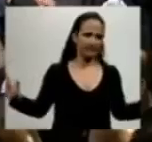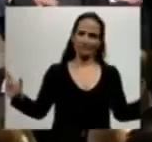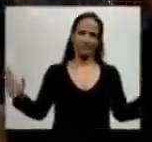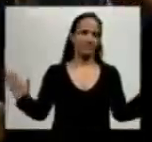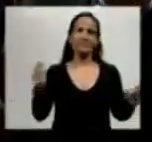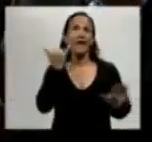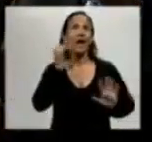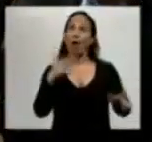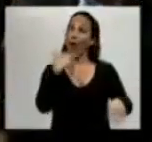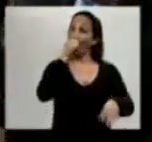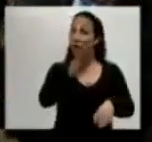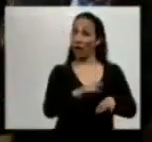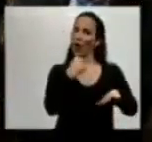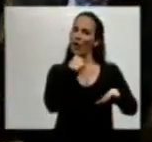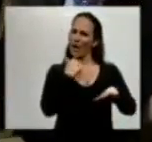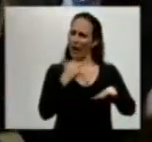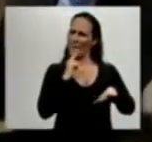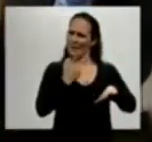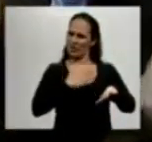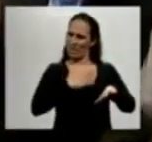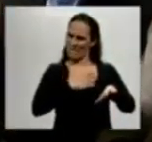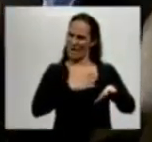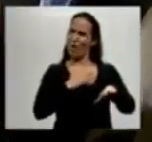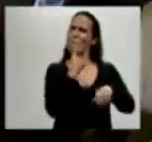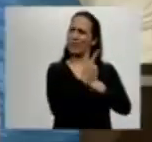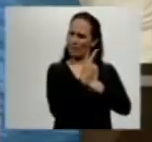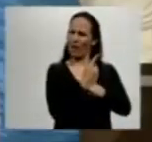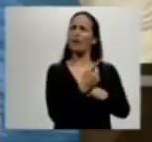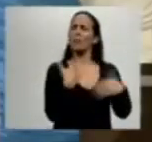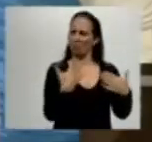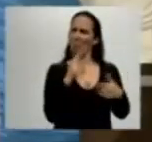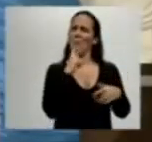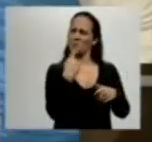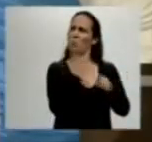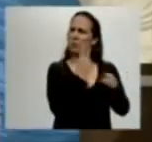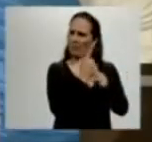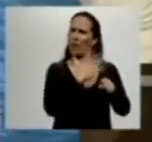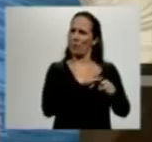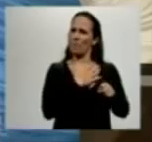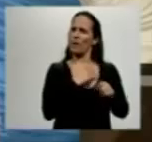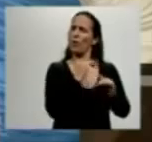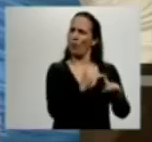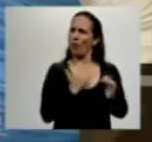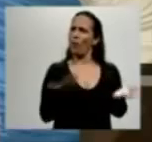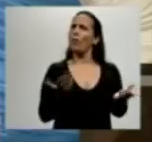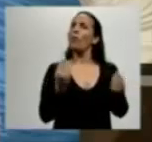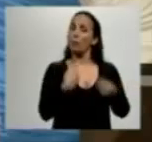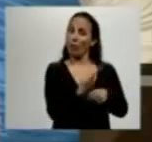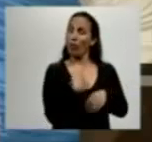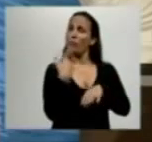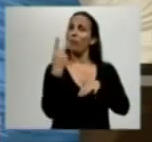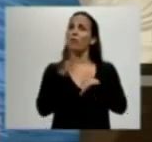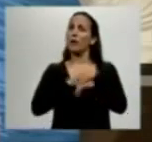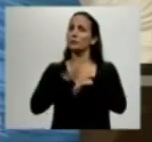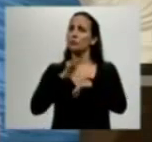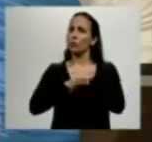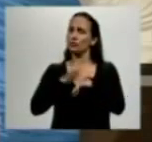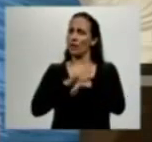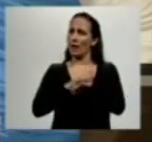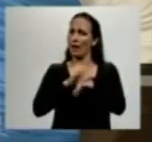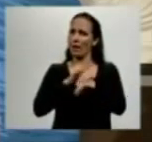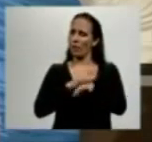Si mi hijo quiere llevar mi apellido primero, va a llevar mi apellido primero, porque los dos somos responsables y los